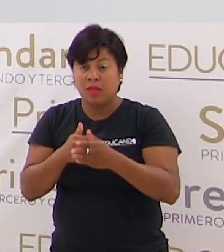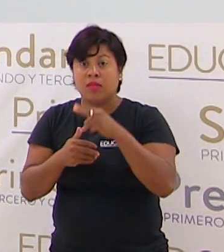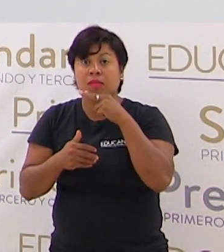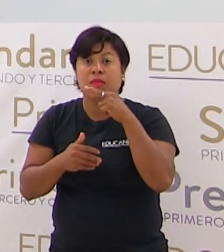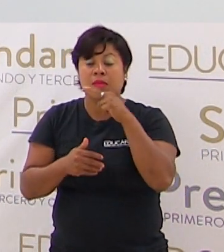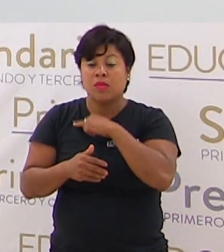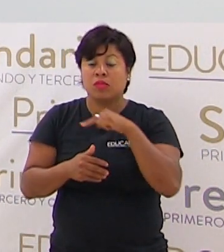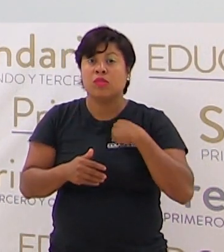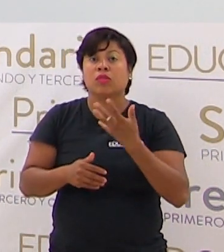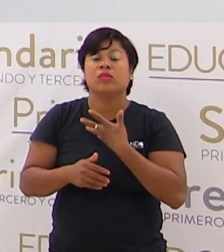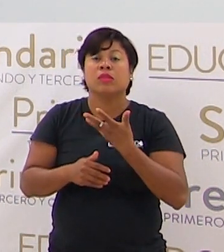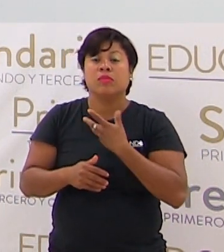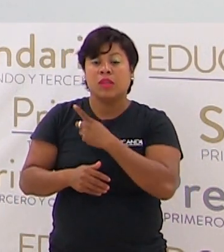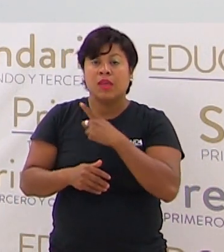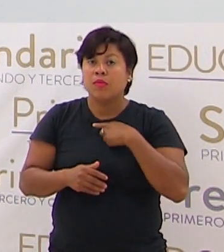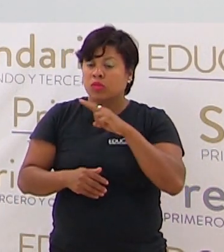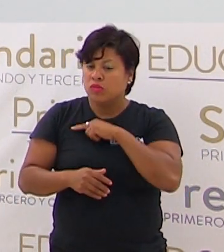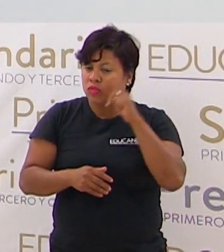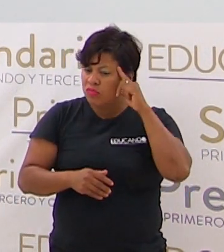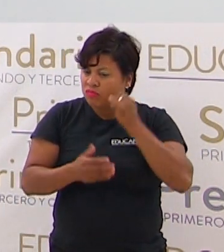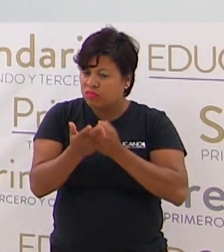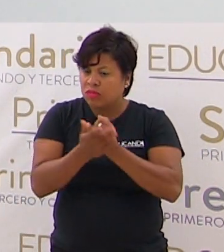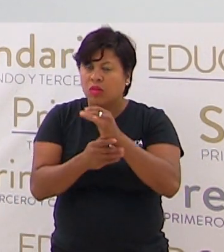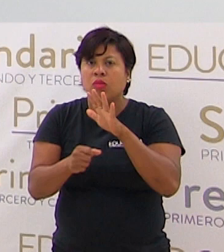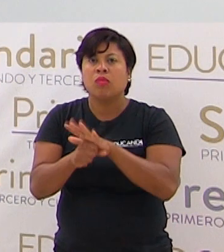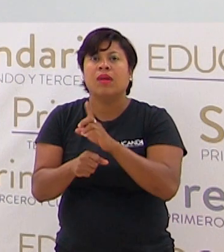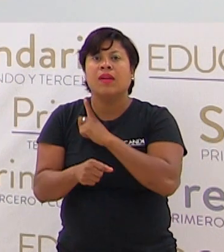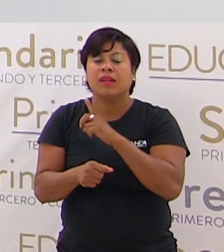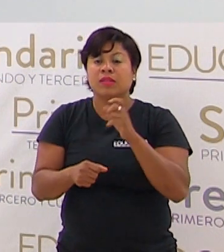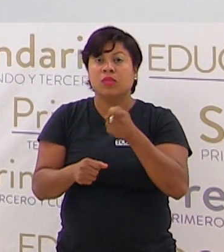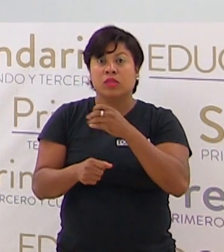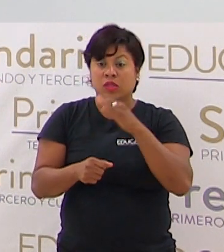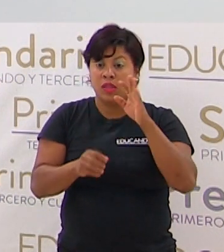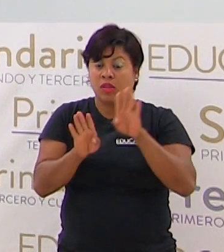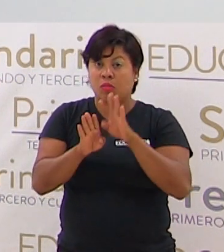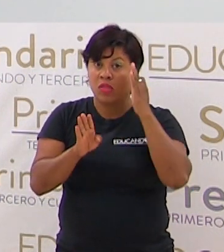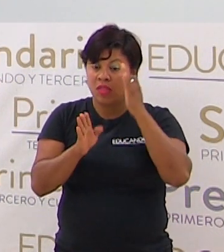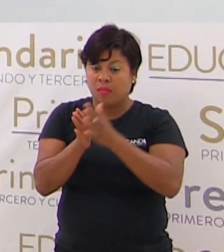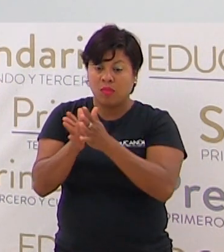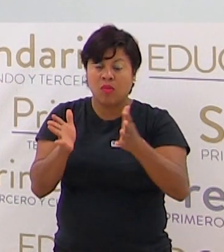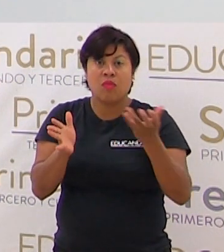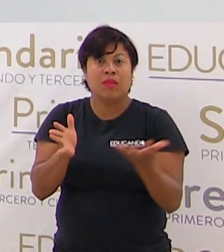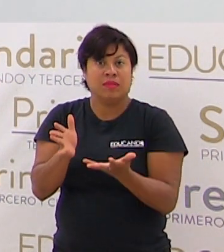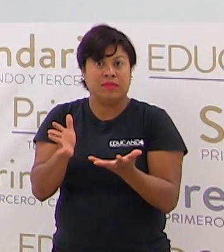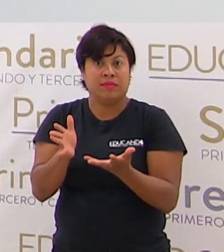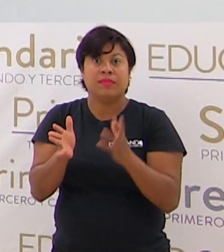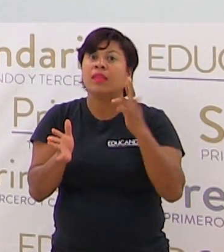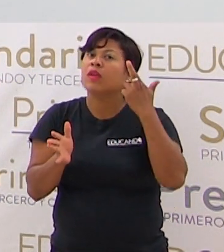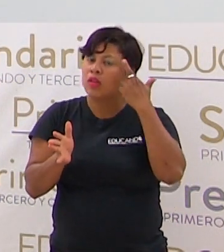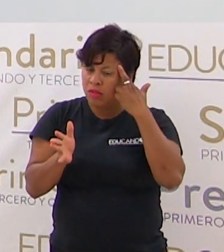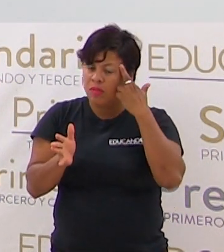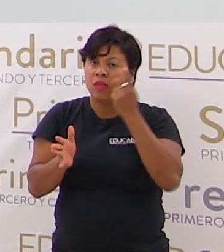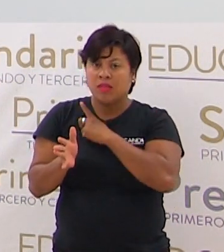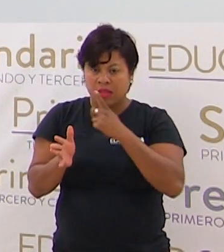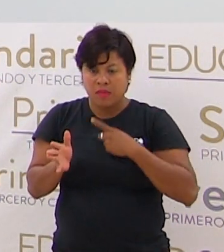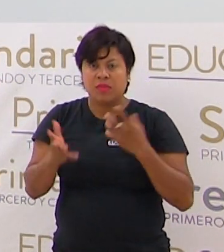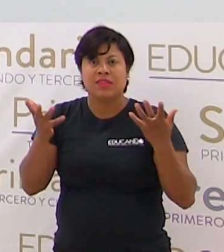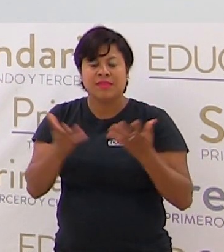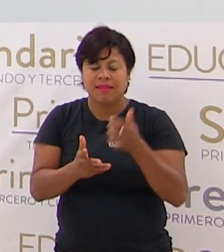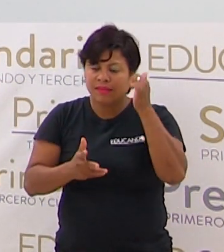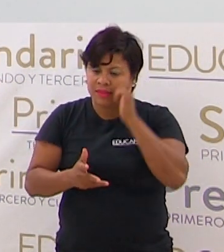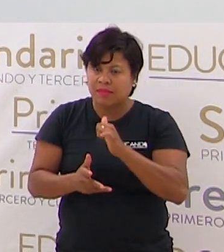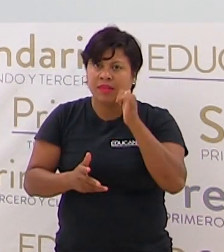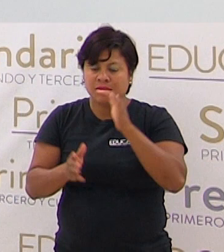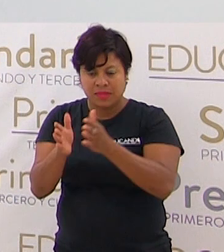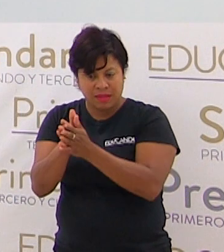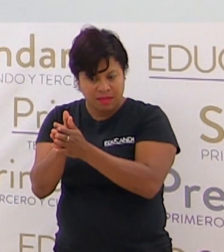verbo que nosotros tengamos, tenemos que definir en qué parte de nuestra línea del tiempo está ubicada. Recordemos que nos tenemos que ubicar